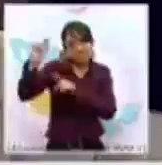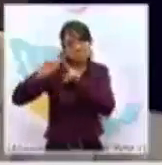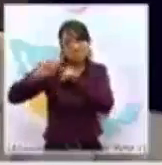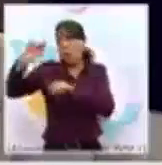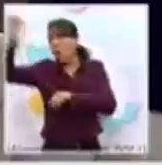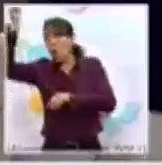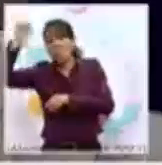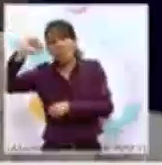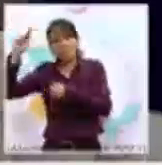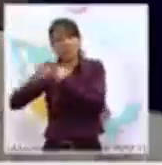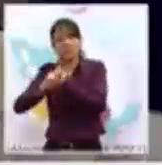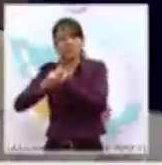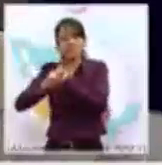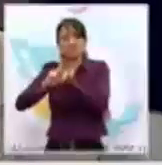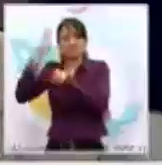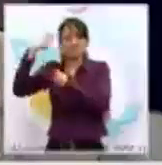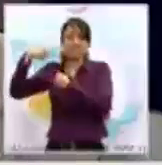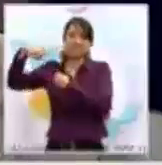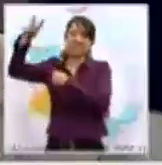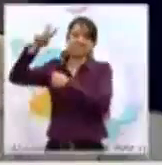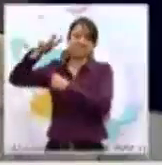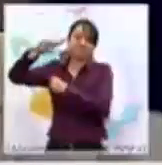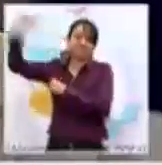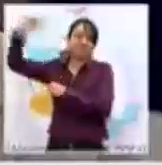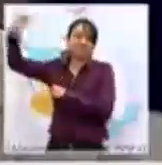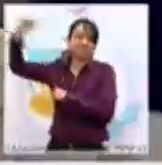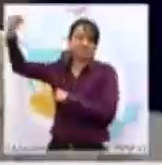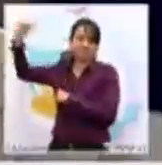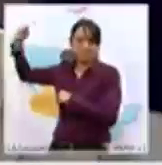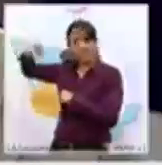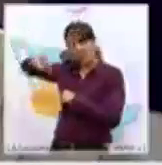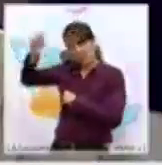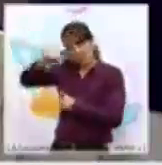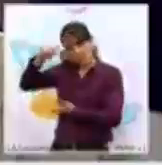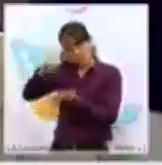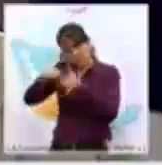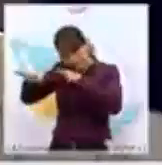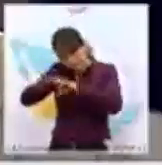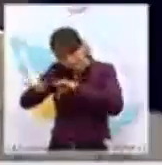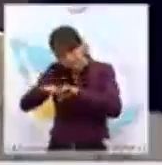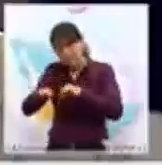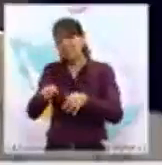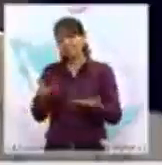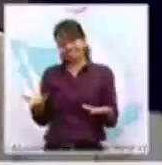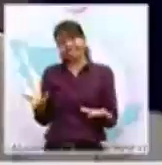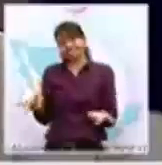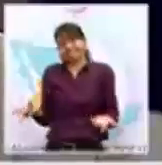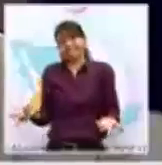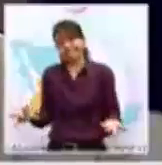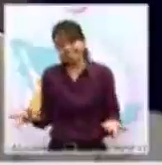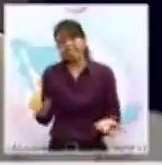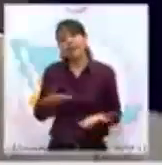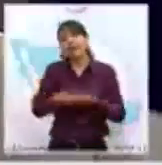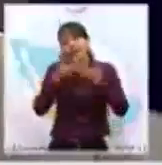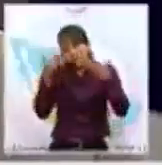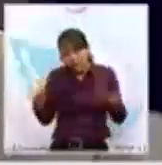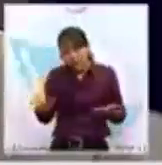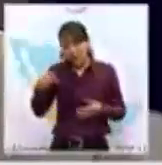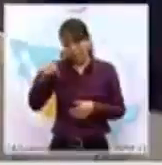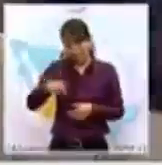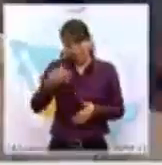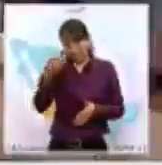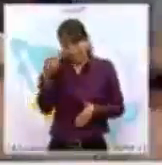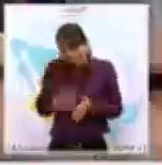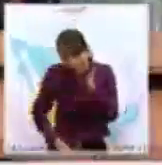tratando precisamente, primero, de vincularlos con 15 programas productivos que tenemos ubicados en territorio, y la otra parte, en el rediseño de